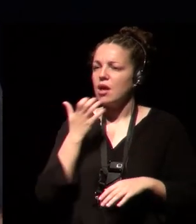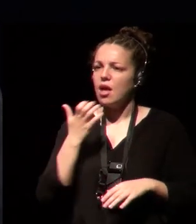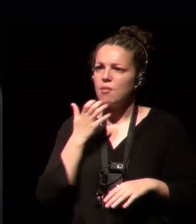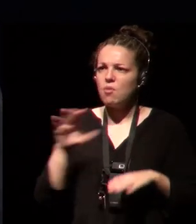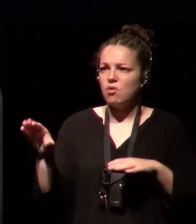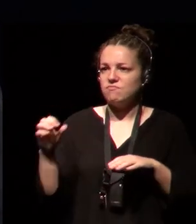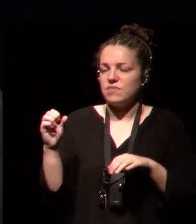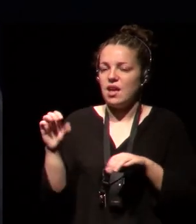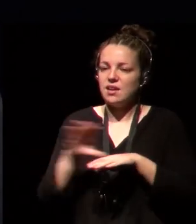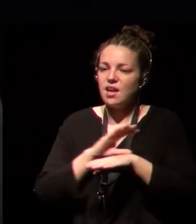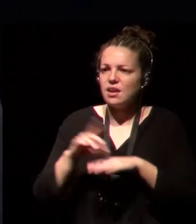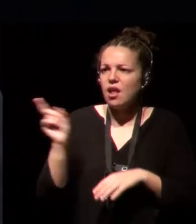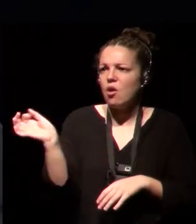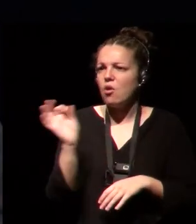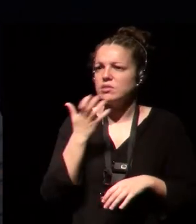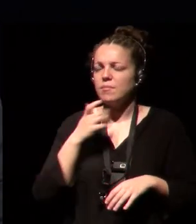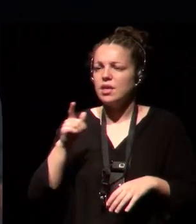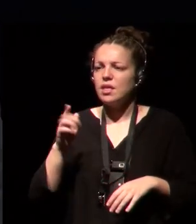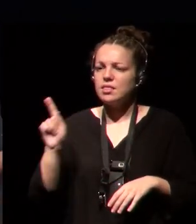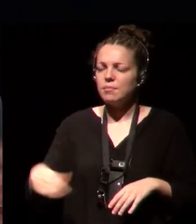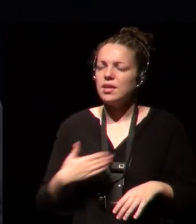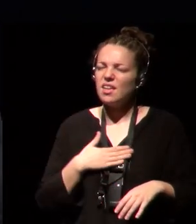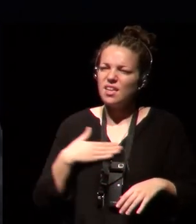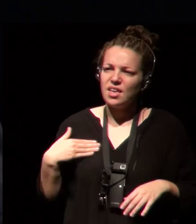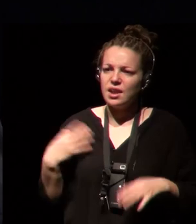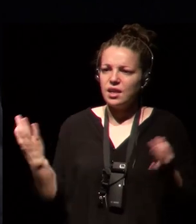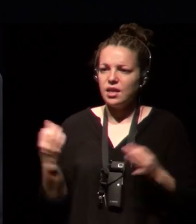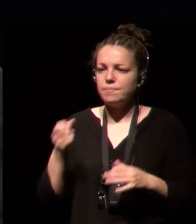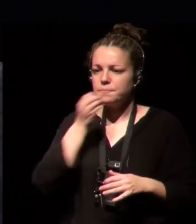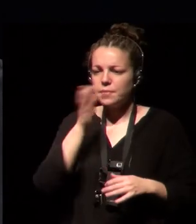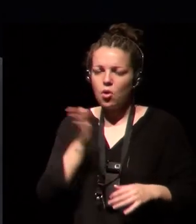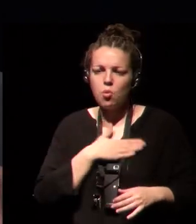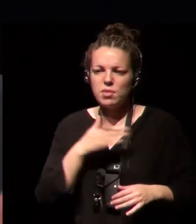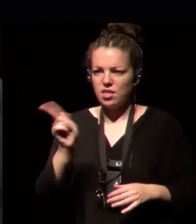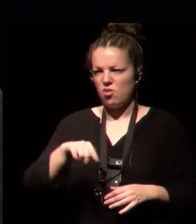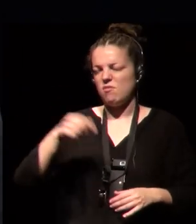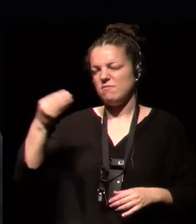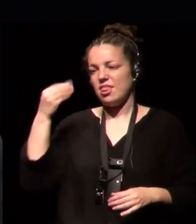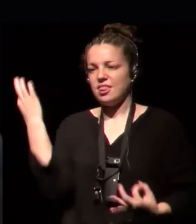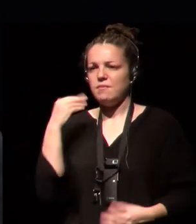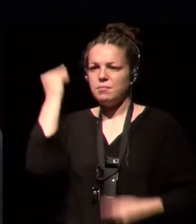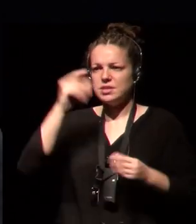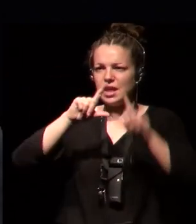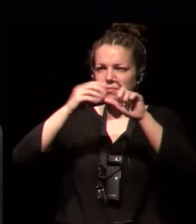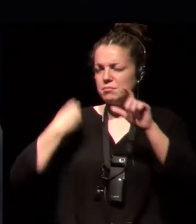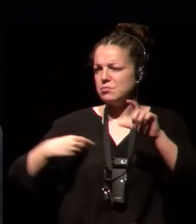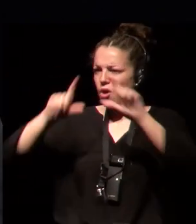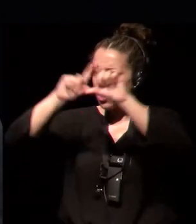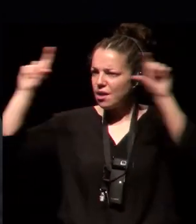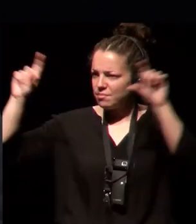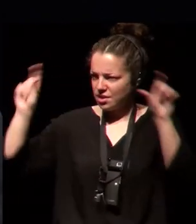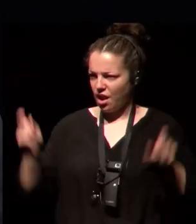comunidad. No seáis humildes, pensad como un empresario, porque somos todos genios en esta sala y tenemos